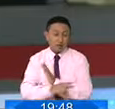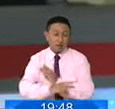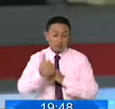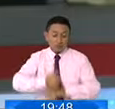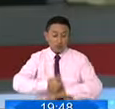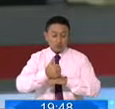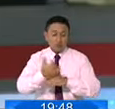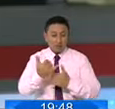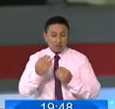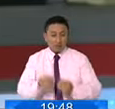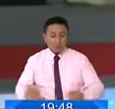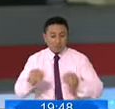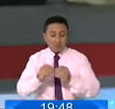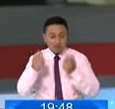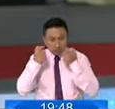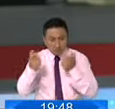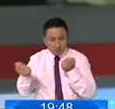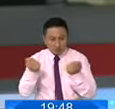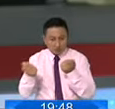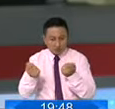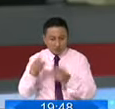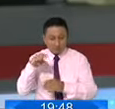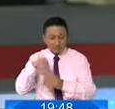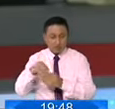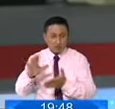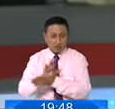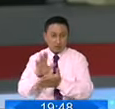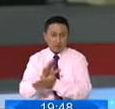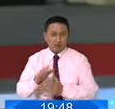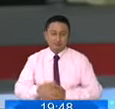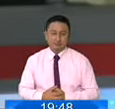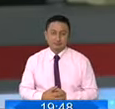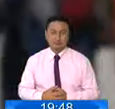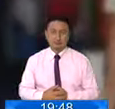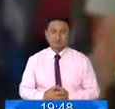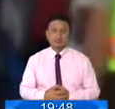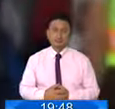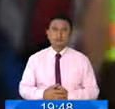autoridades intensifican los controles en los planteles educativos.